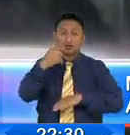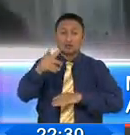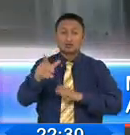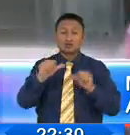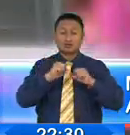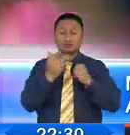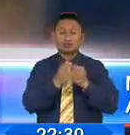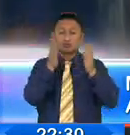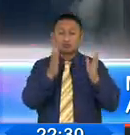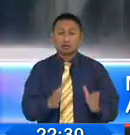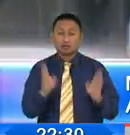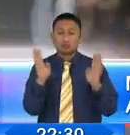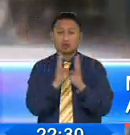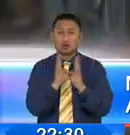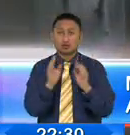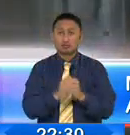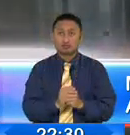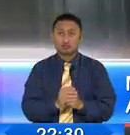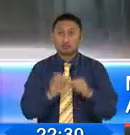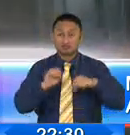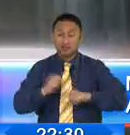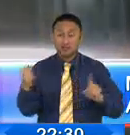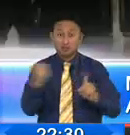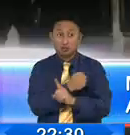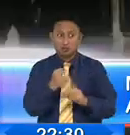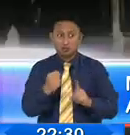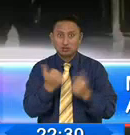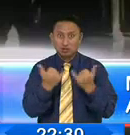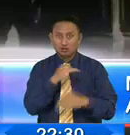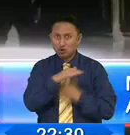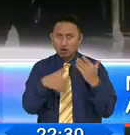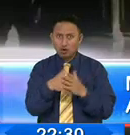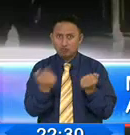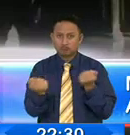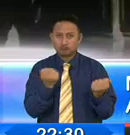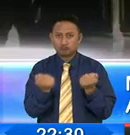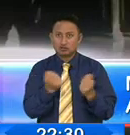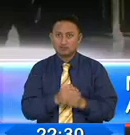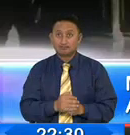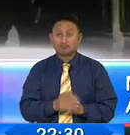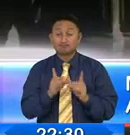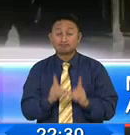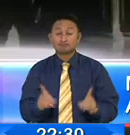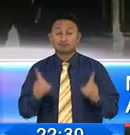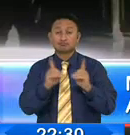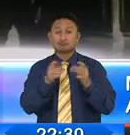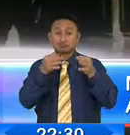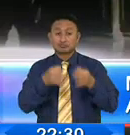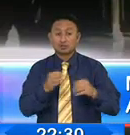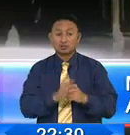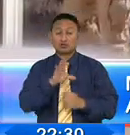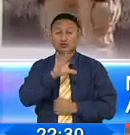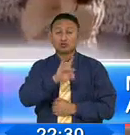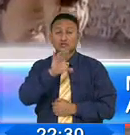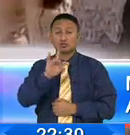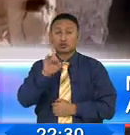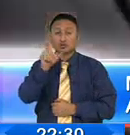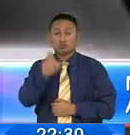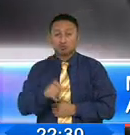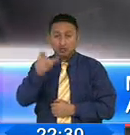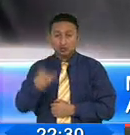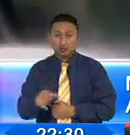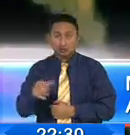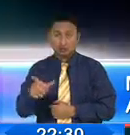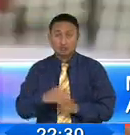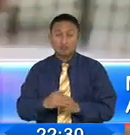congresos locales. Pero la violencia parece haberse apoderado de estos comicios. Según cifras oficiales, se estima que al menos 88 personas, entre